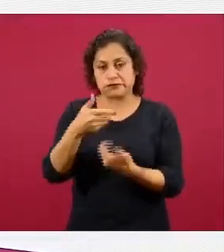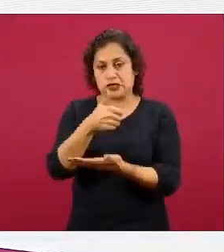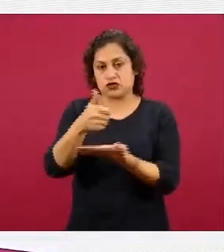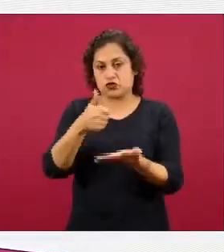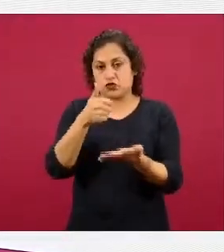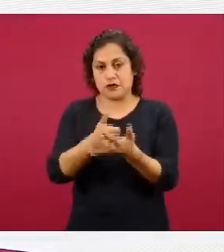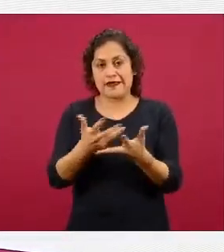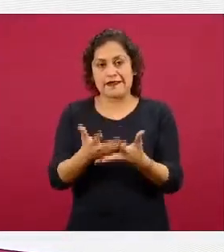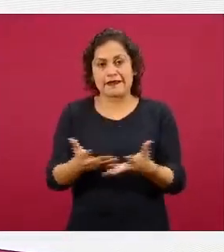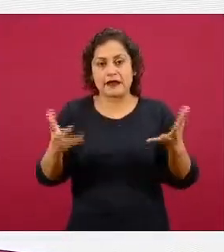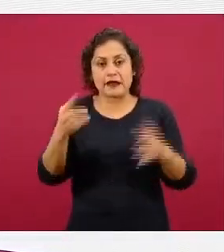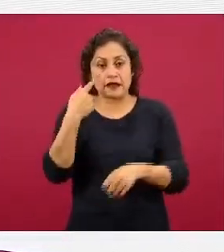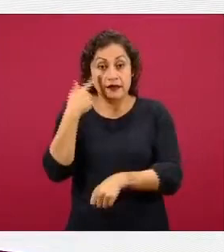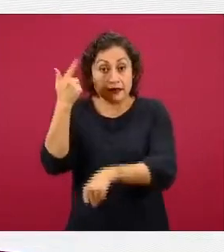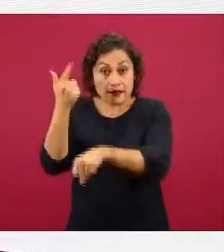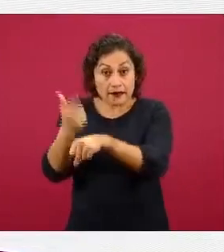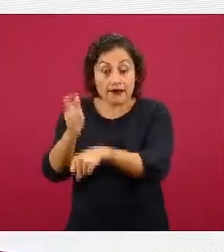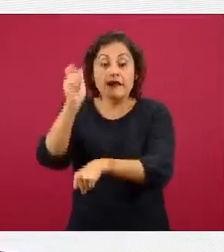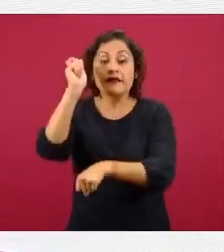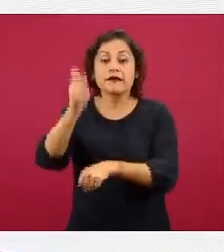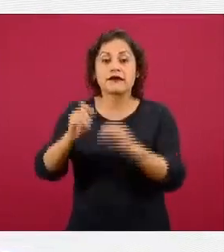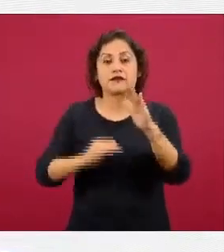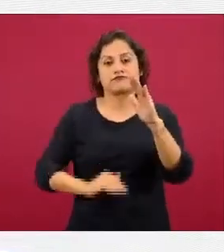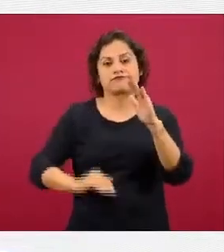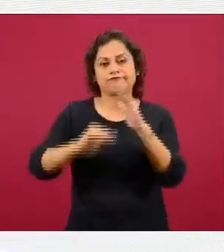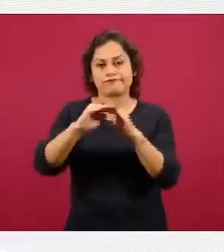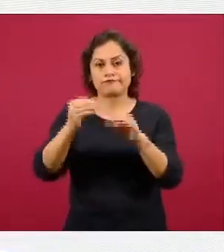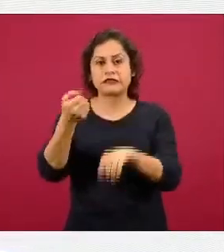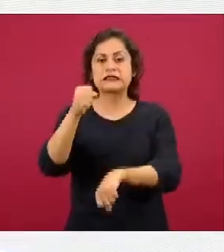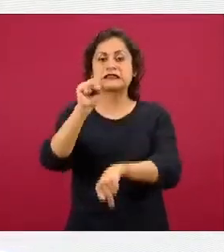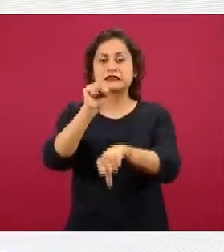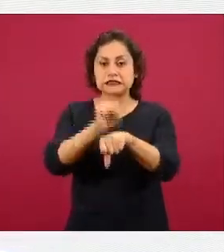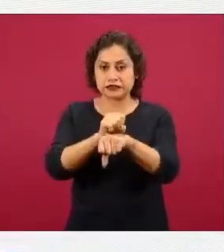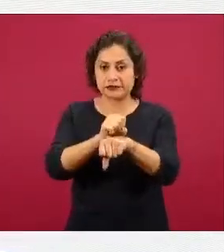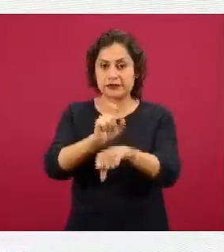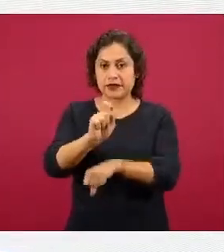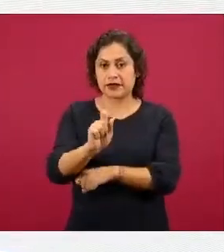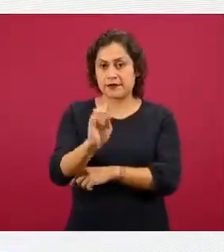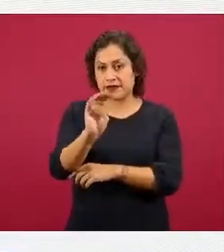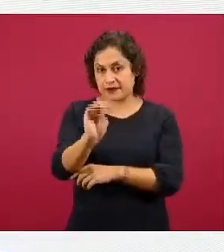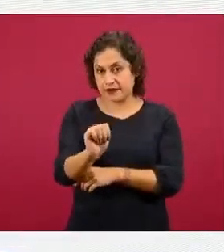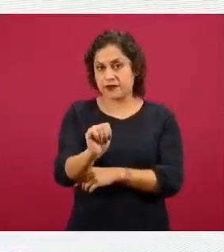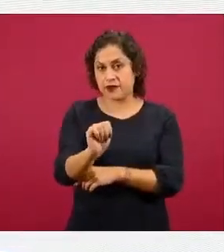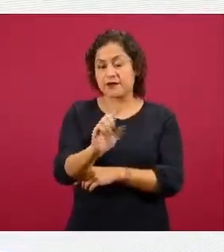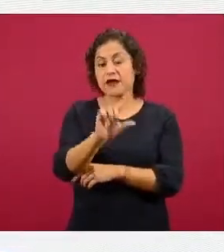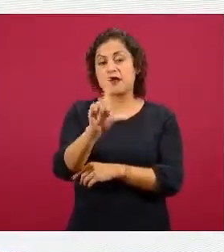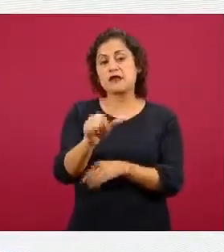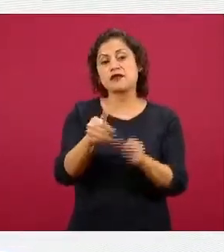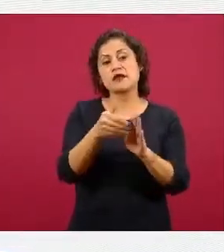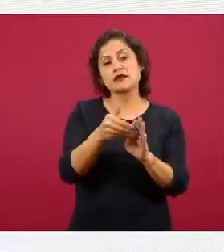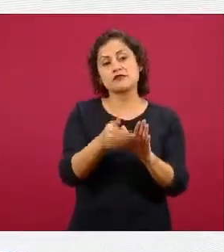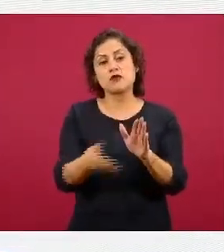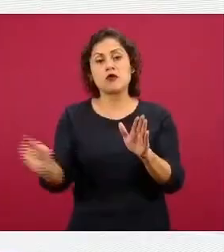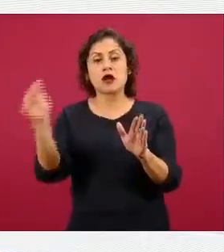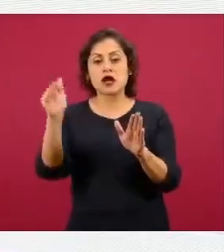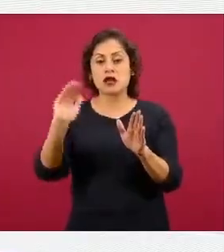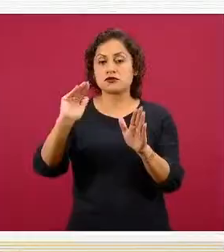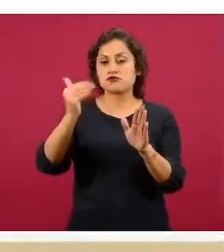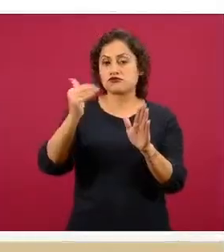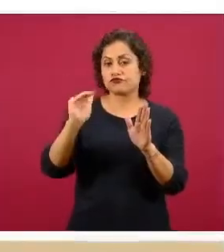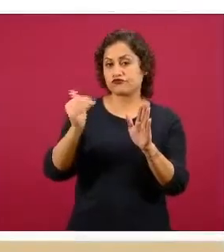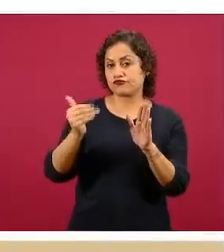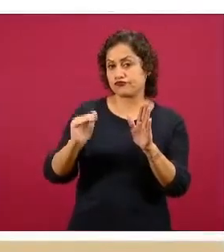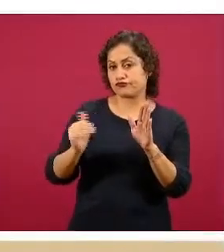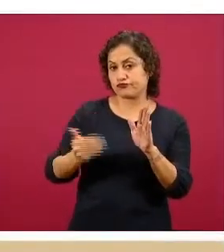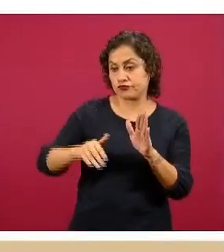megalópolis. Vemos que también tuvo un ascenso muy importante, llegando a su pico máximo en la semana 29. A partir de ahí ha tenido un descenso y en las últimas